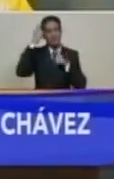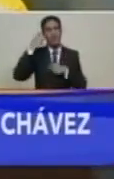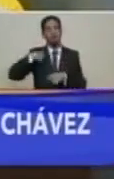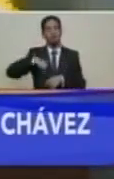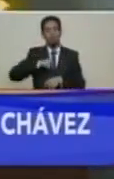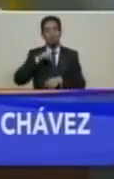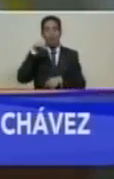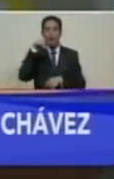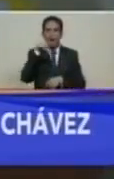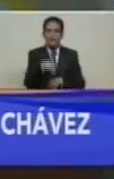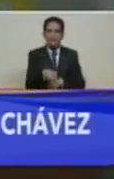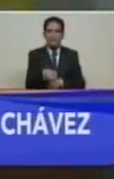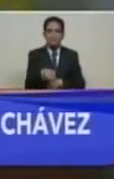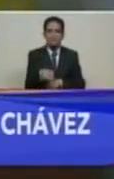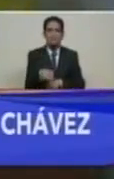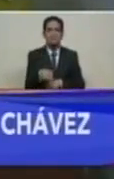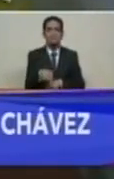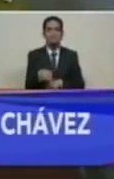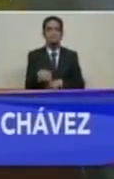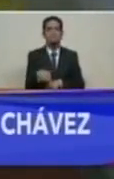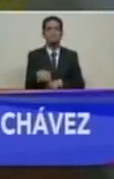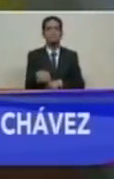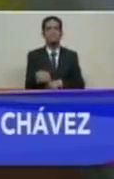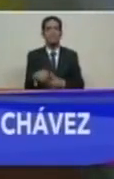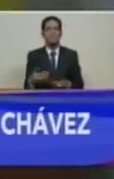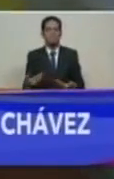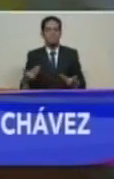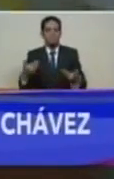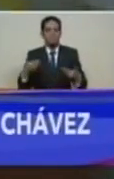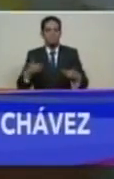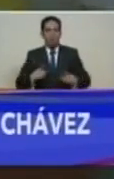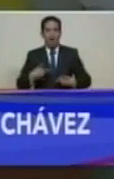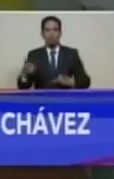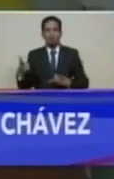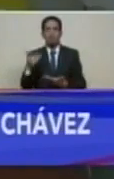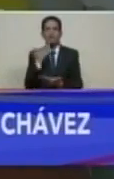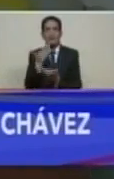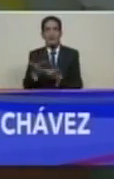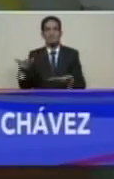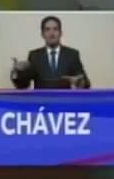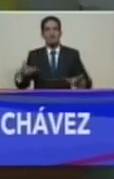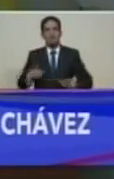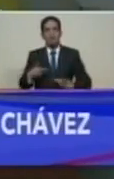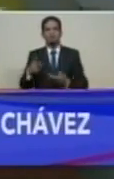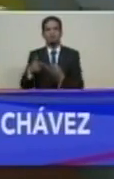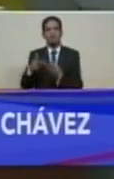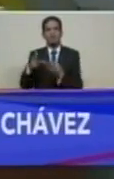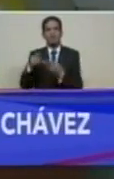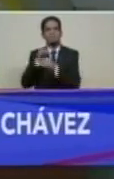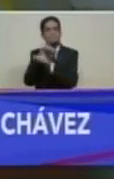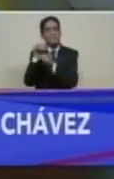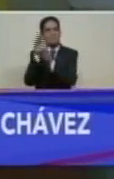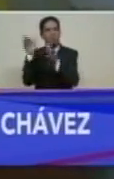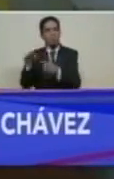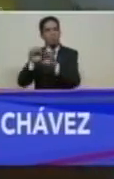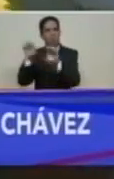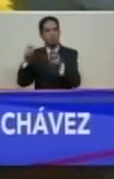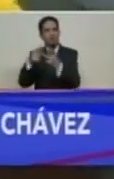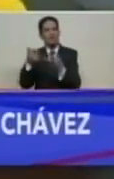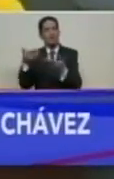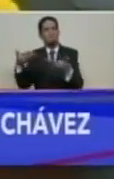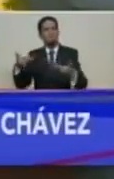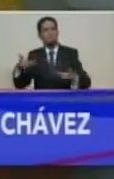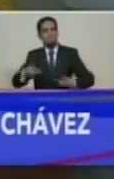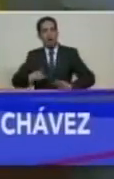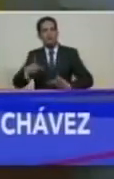por instrucción de del esfuerzo de nuestro presidente Nicolás Maduro, nuestro ministro Aristóbulo Isturiz, con el